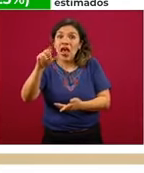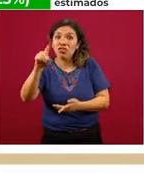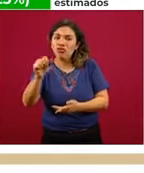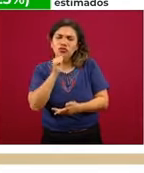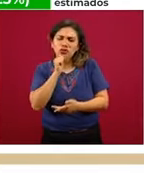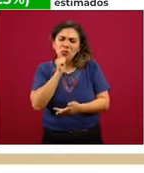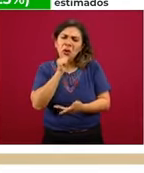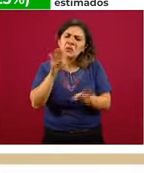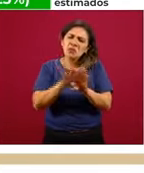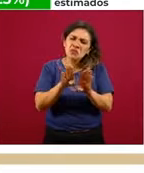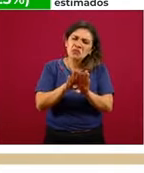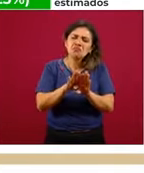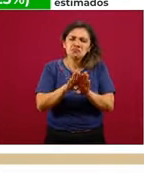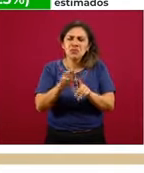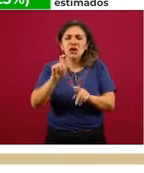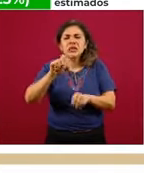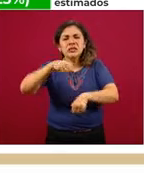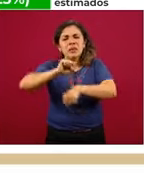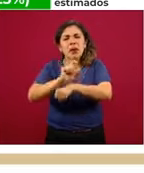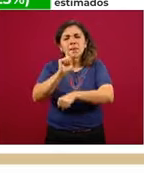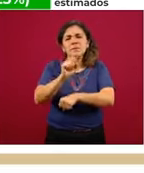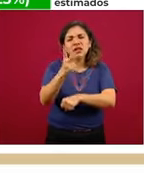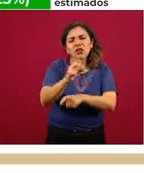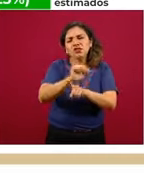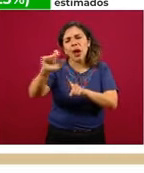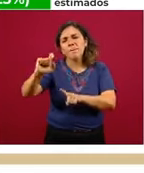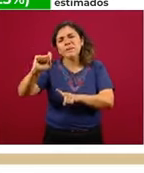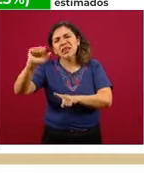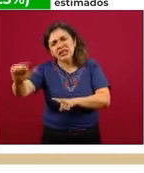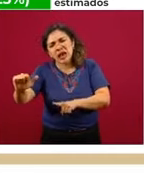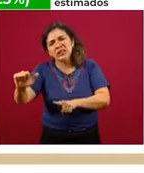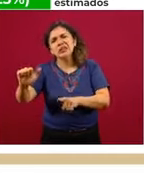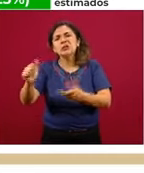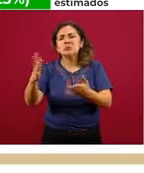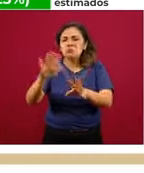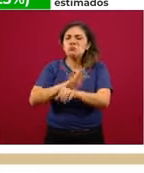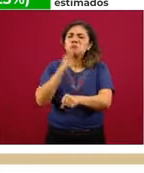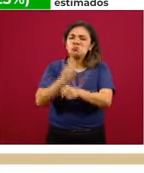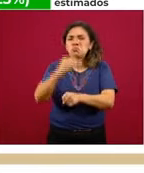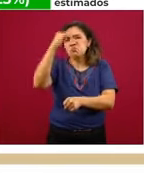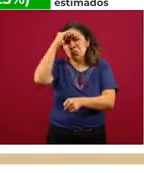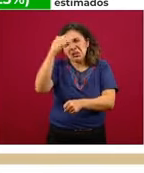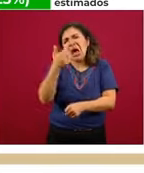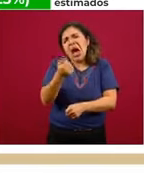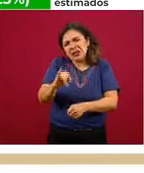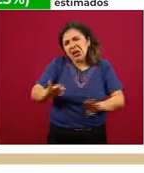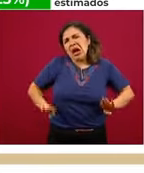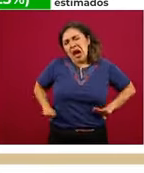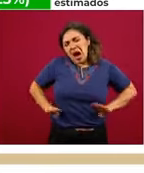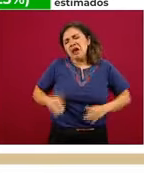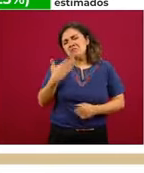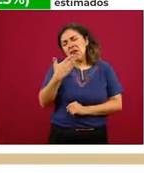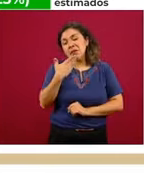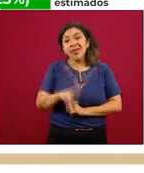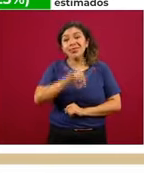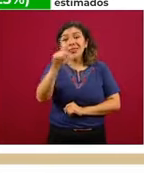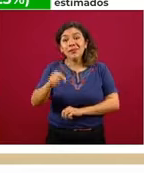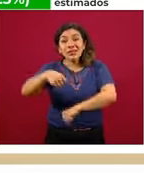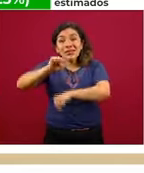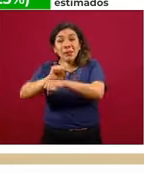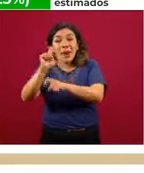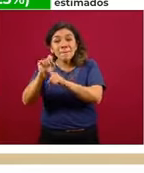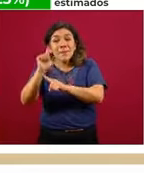que va de 22 a la semana 26, algo digamos más bien esperado para una epidemia, más sin embargo ya a partir de la